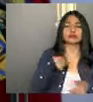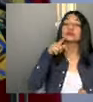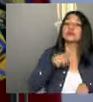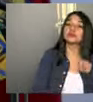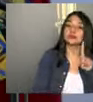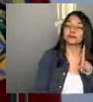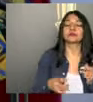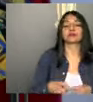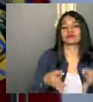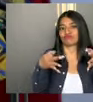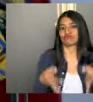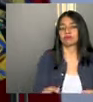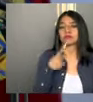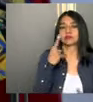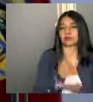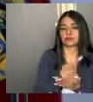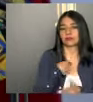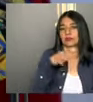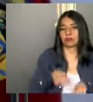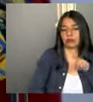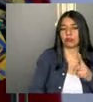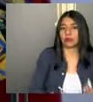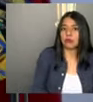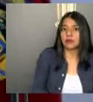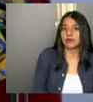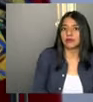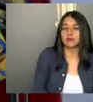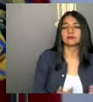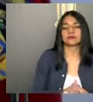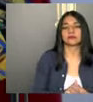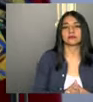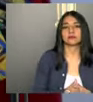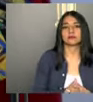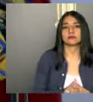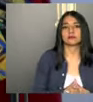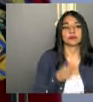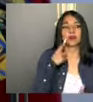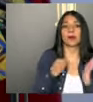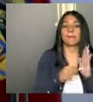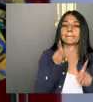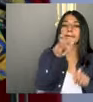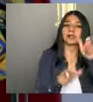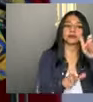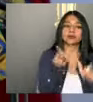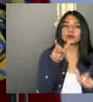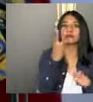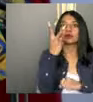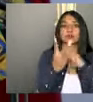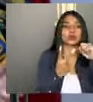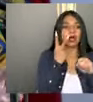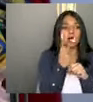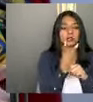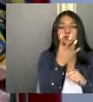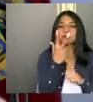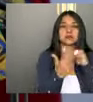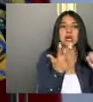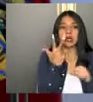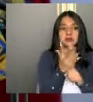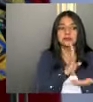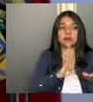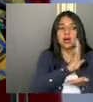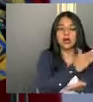podemos sobre el cobijo de solucionar la vida que tiene de gente que tiene 12 años en un barrio, estar